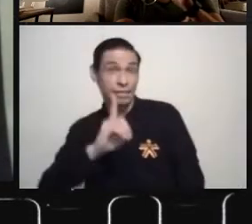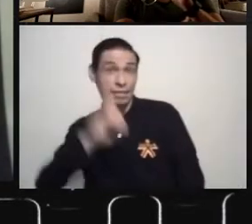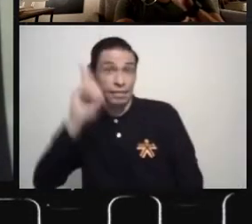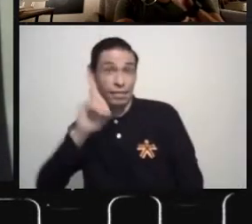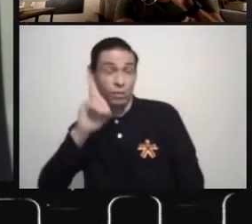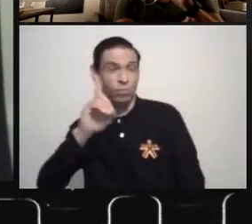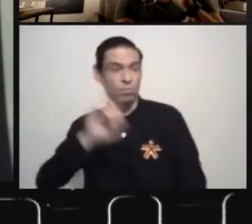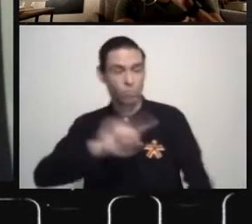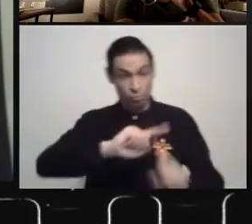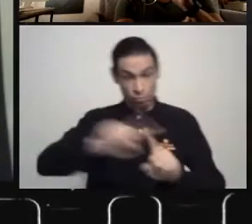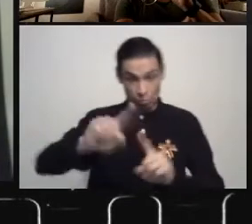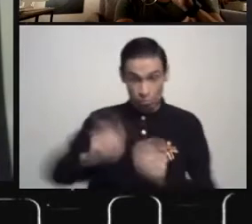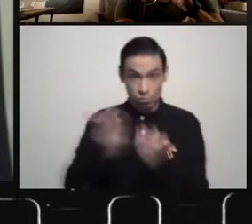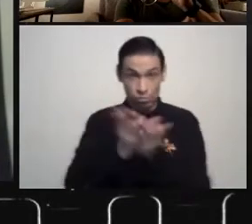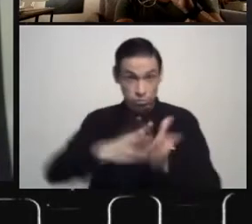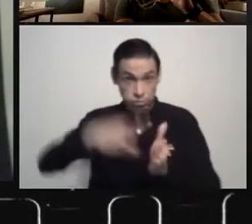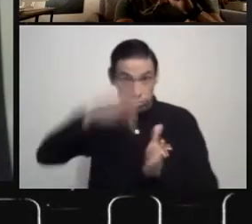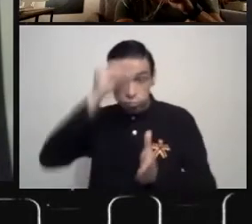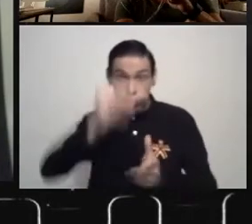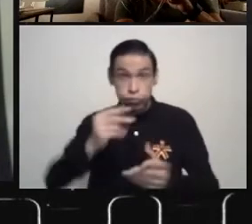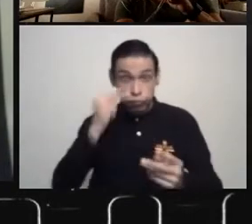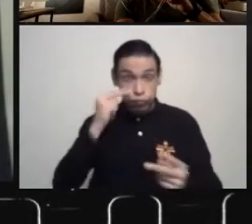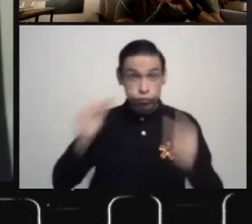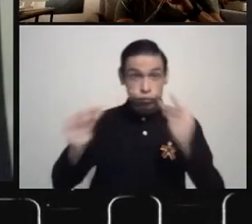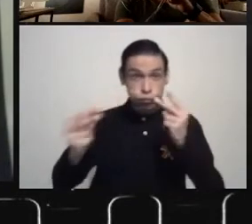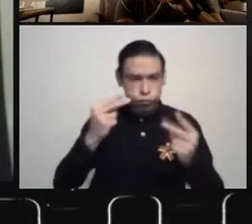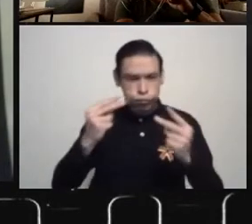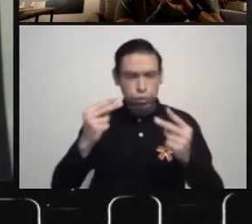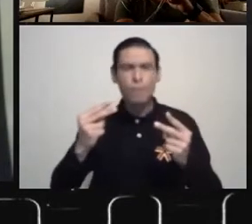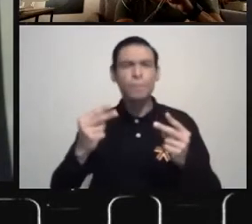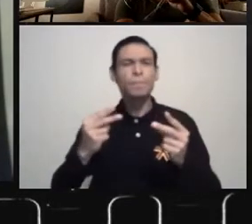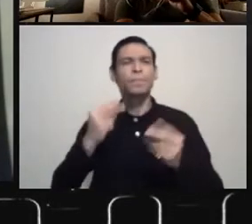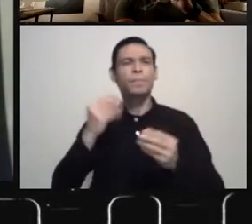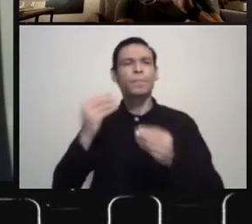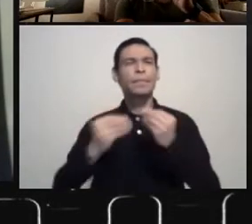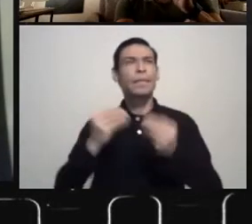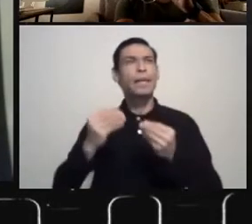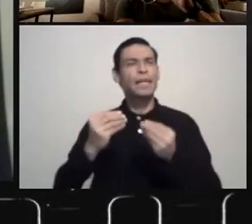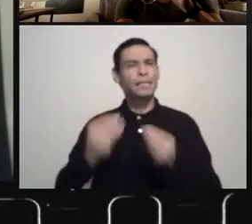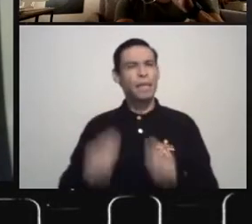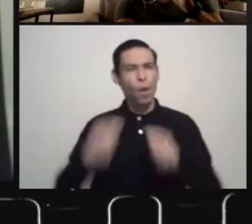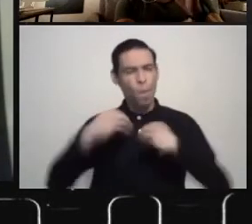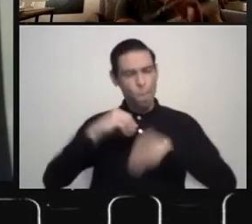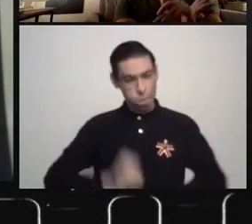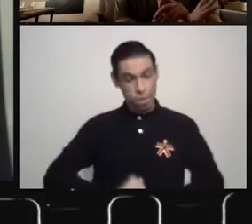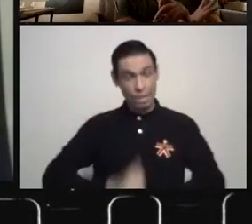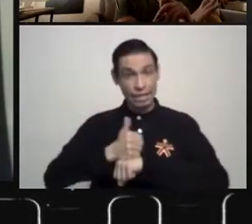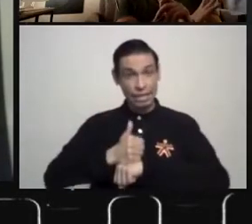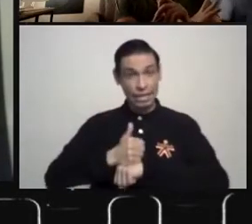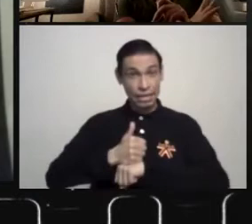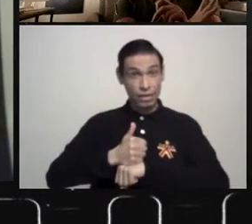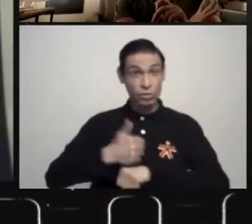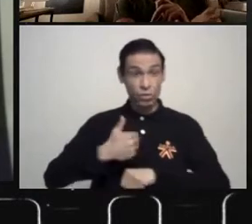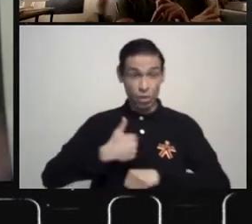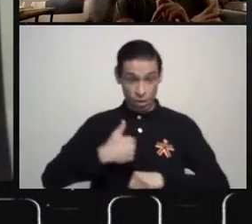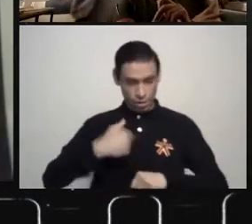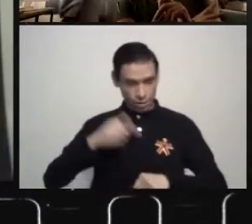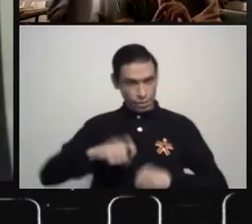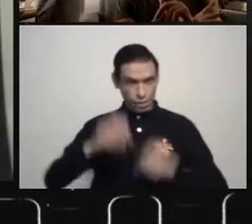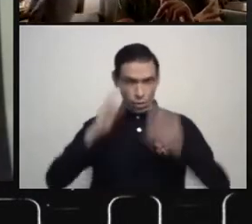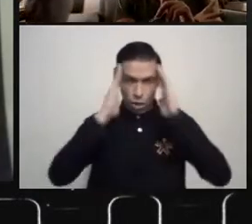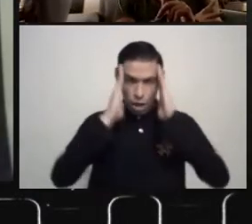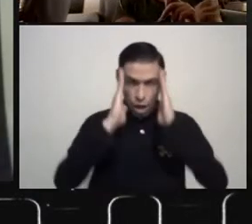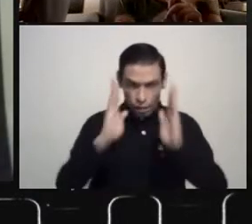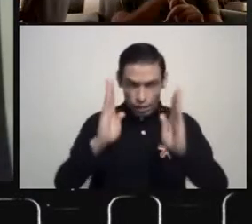están escuchando, parte de formar, digamos, el carácter del director es saber escuchar, pero también saber no escuchar y tomar la decisión de